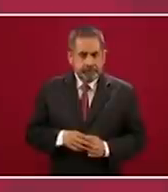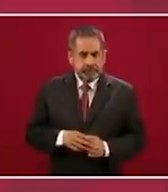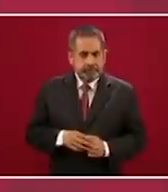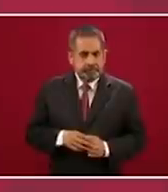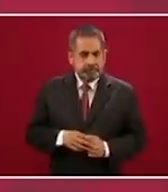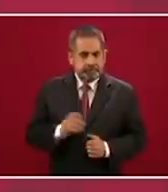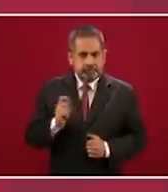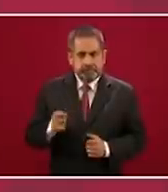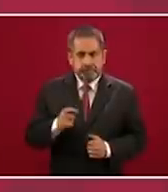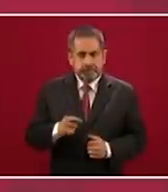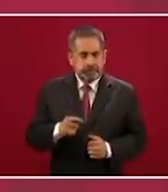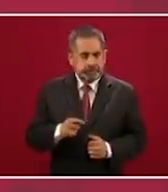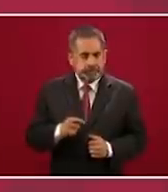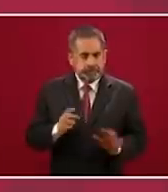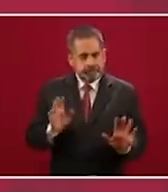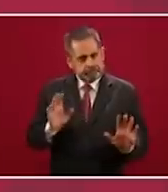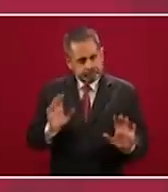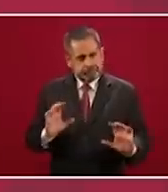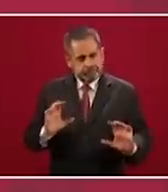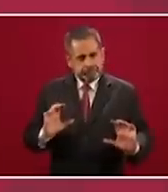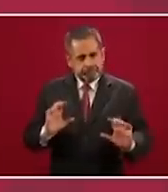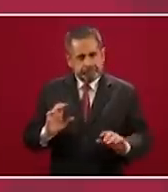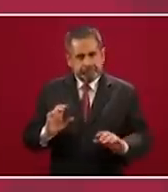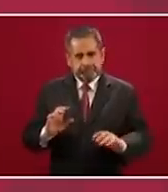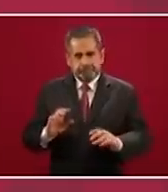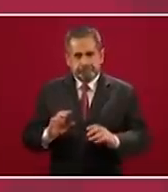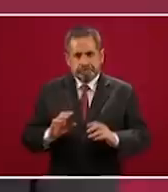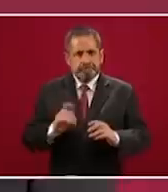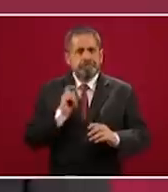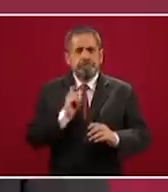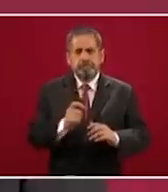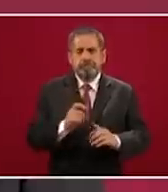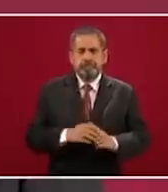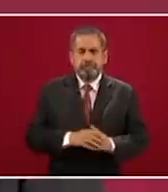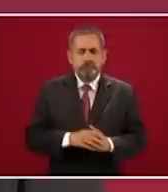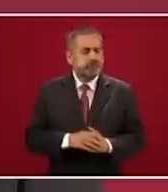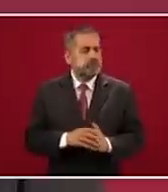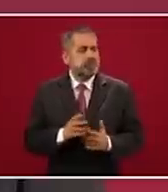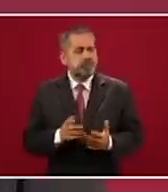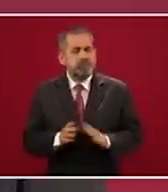sana distancia, ¿no?